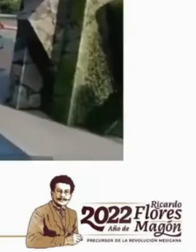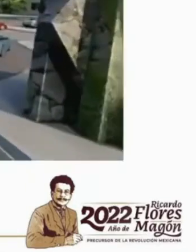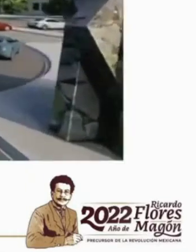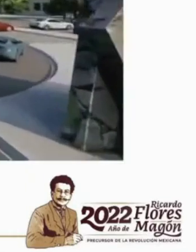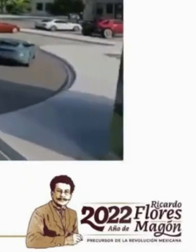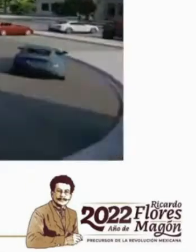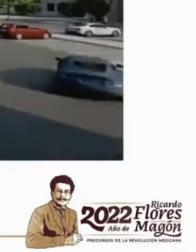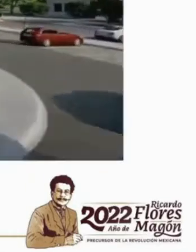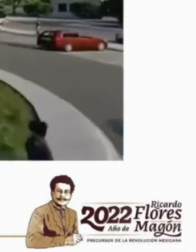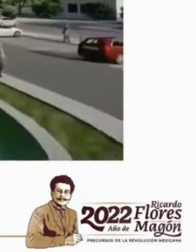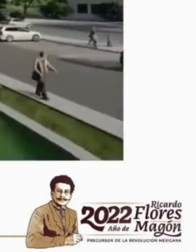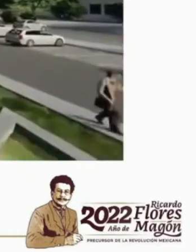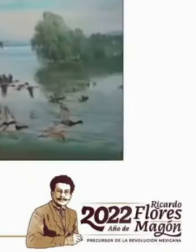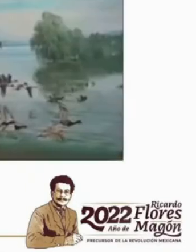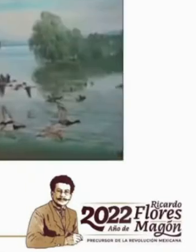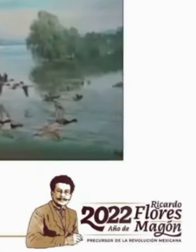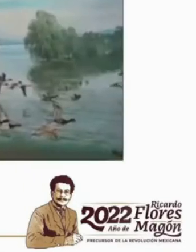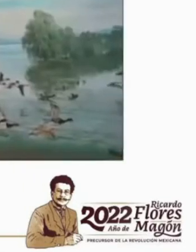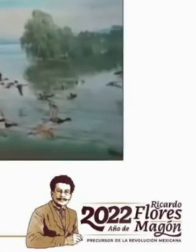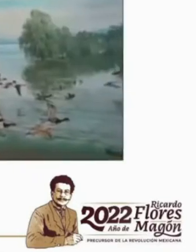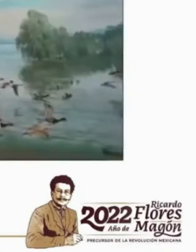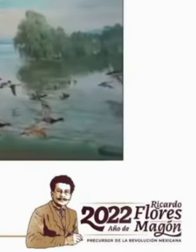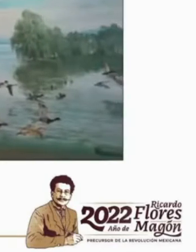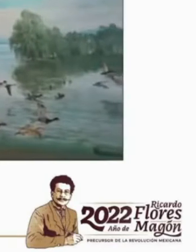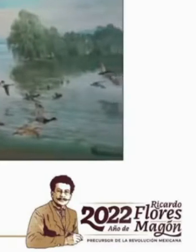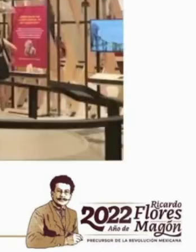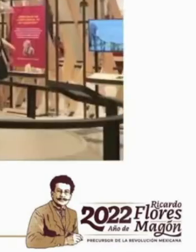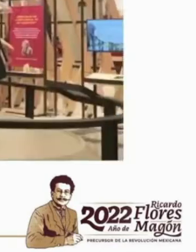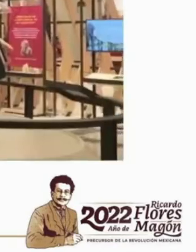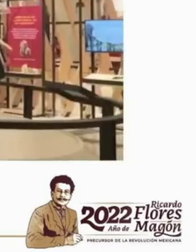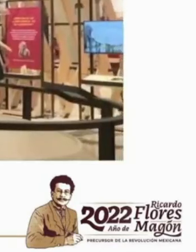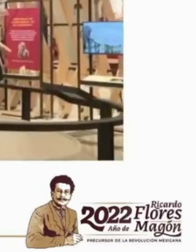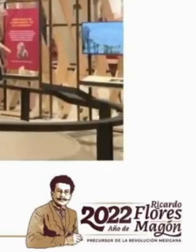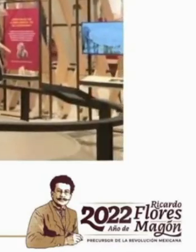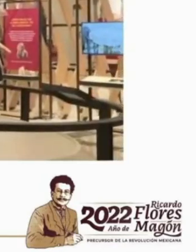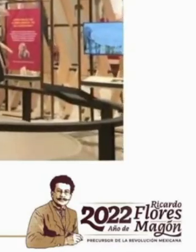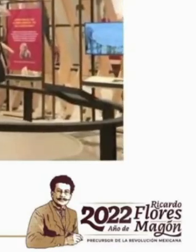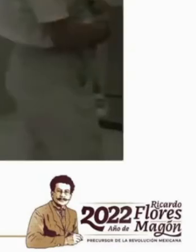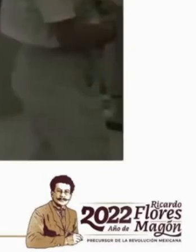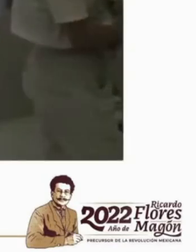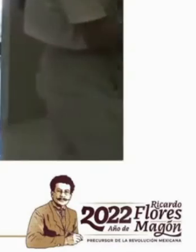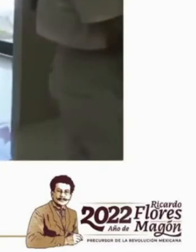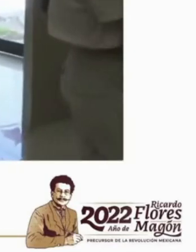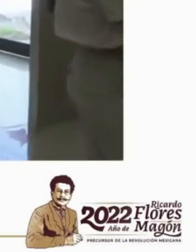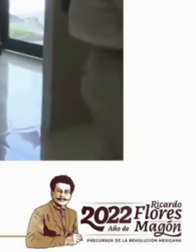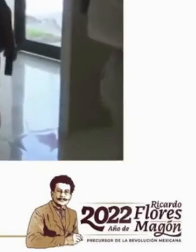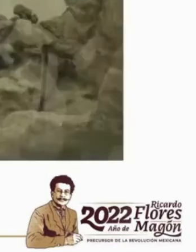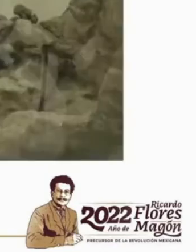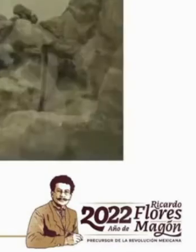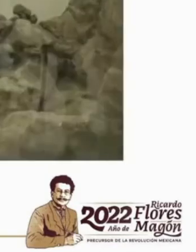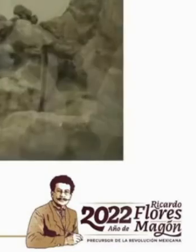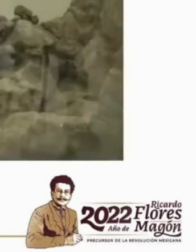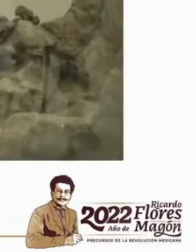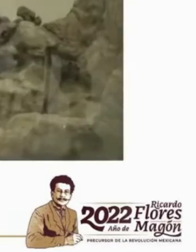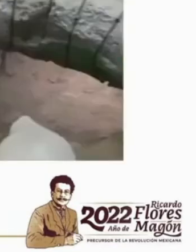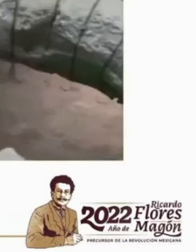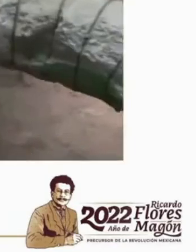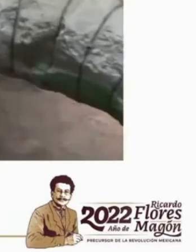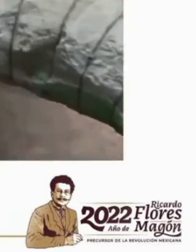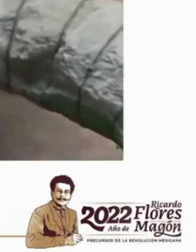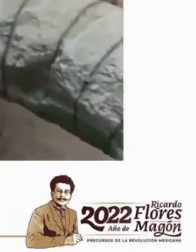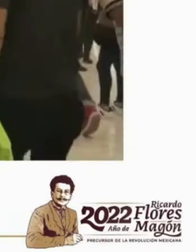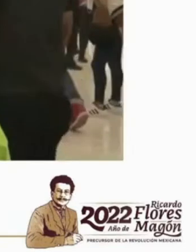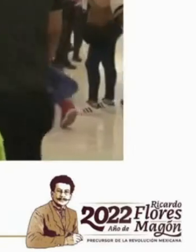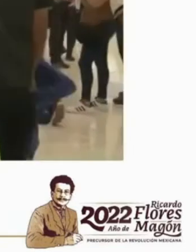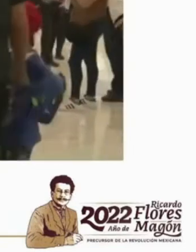Asimismo, un acceso monumental, representaciones y esculturas de flora y fauna prehistórica. Este recinto cultural resguarda